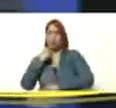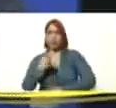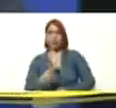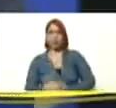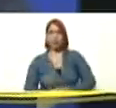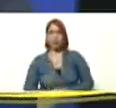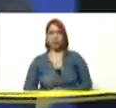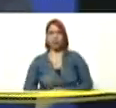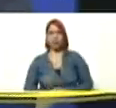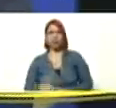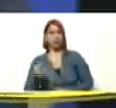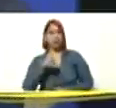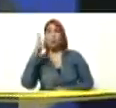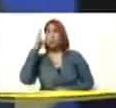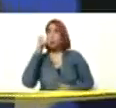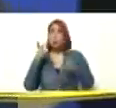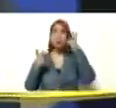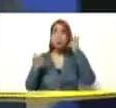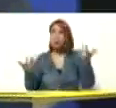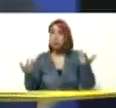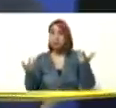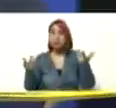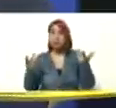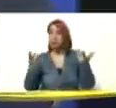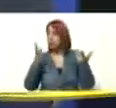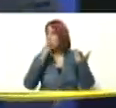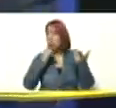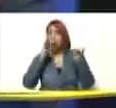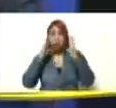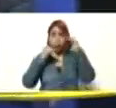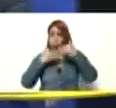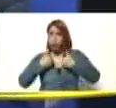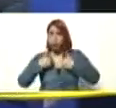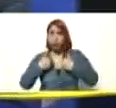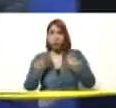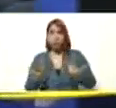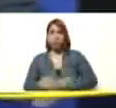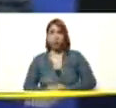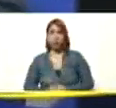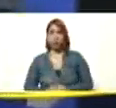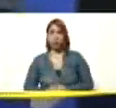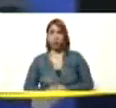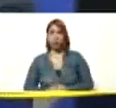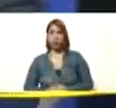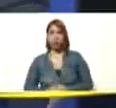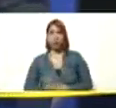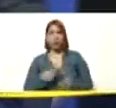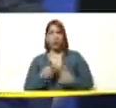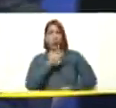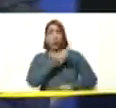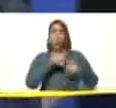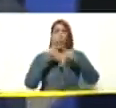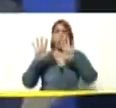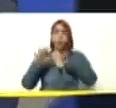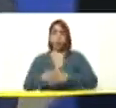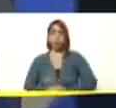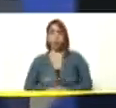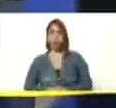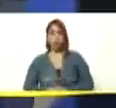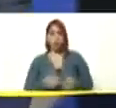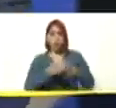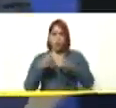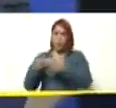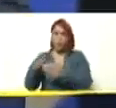no me escuchan, es que no me atienden. Y precisamente el 1x10, la estructura